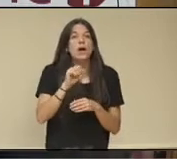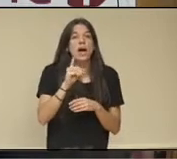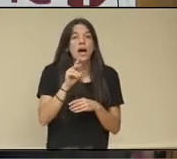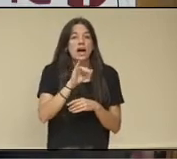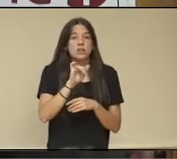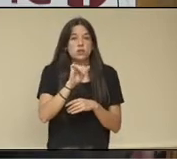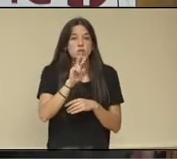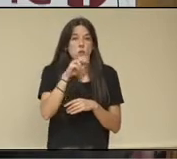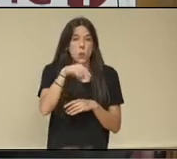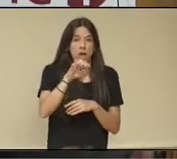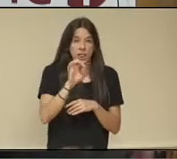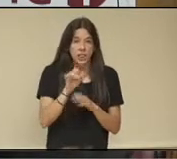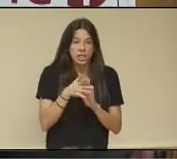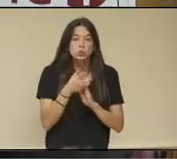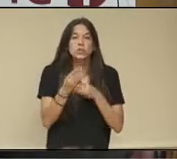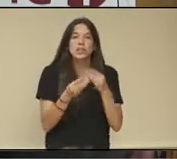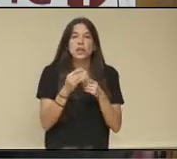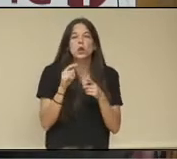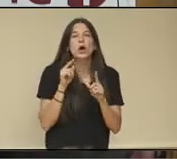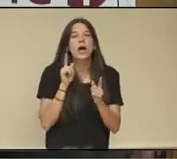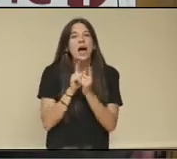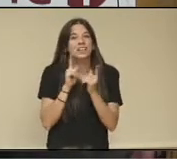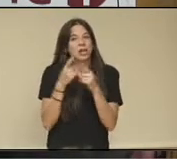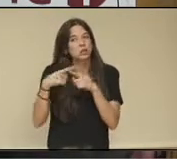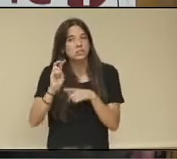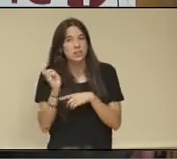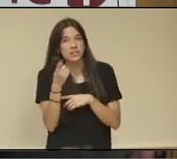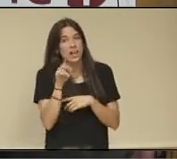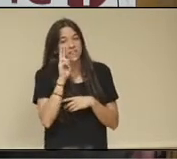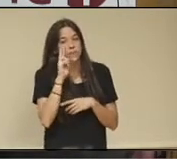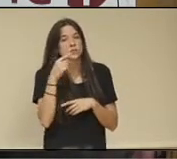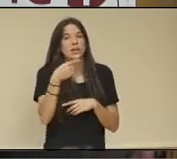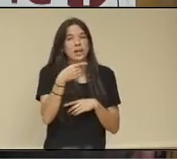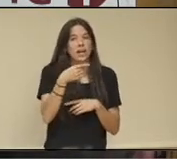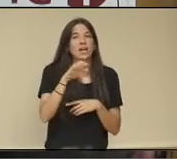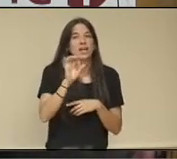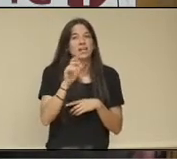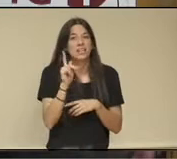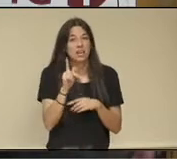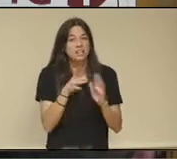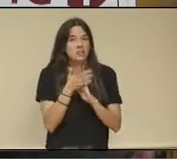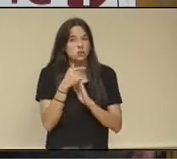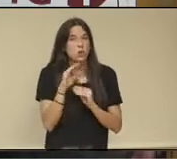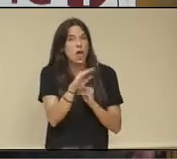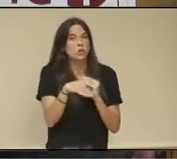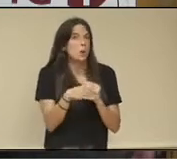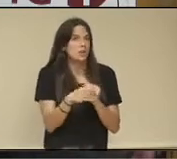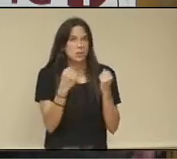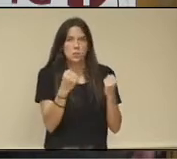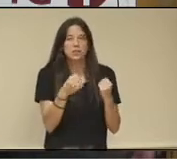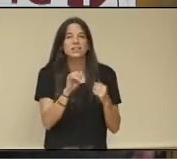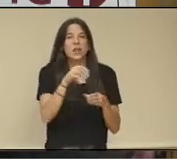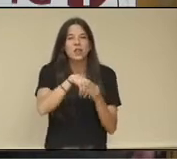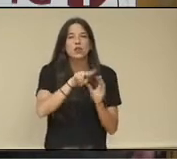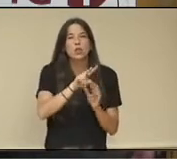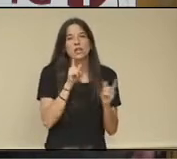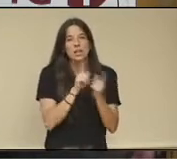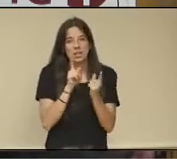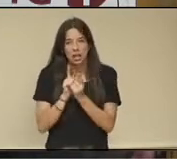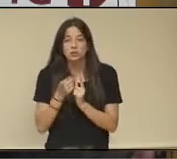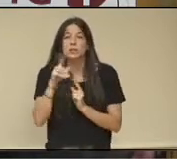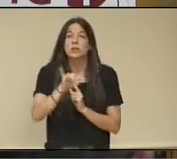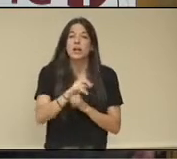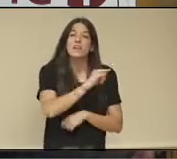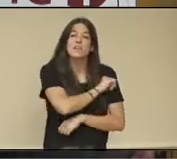antígenos. Aquí tenemos la de GSK, que es un adyuvante muy potente con 2 antígenos. También tenemos vacunas